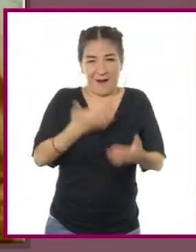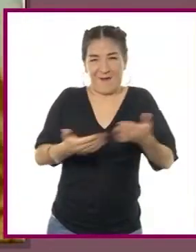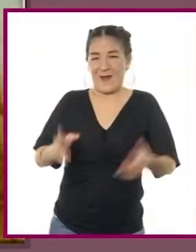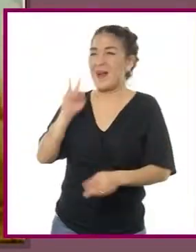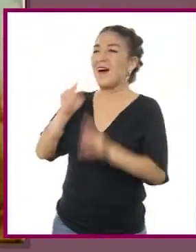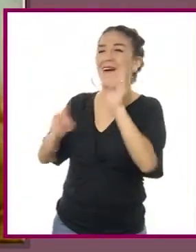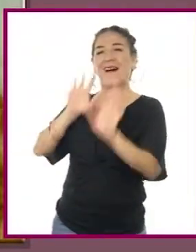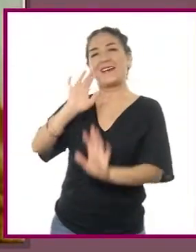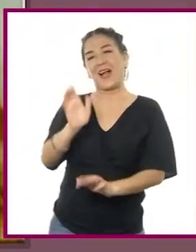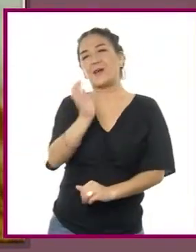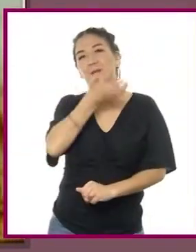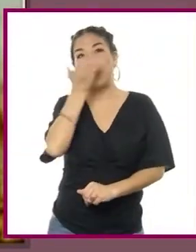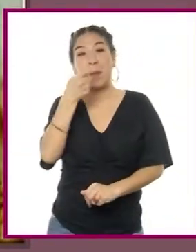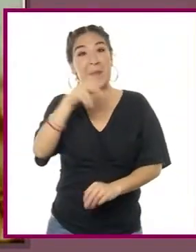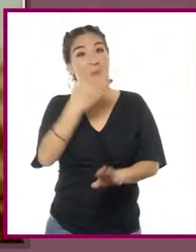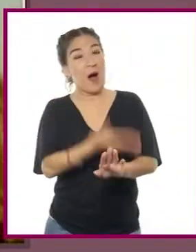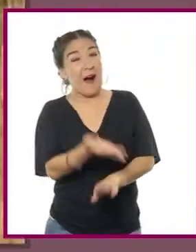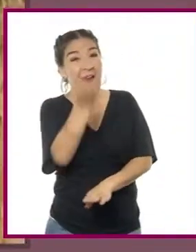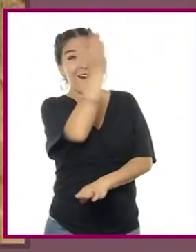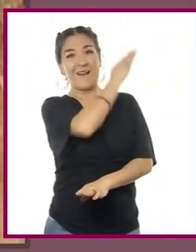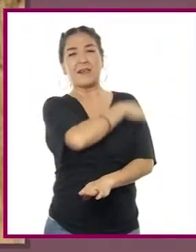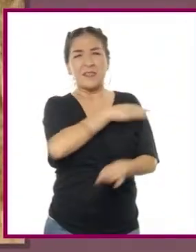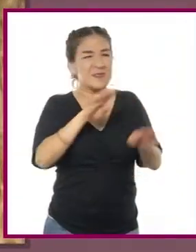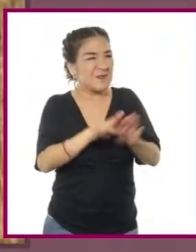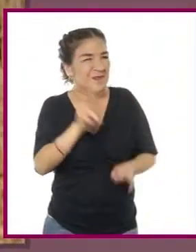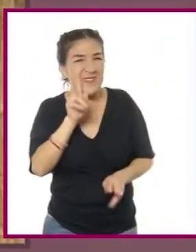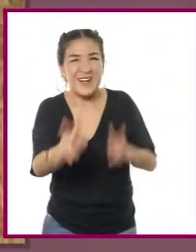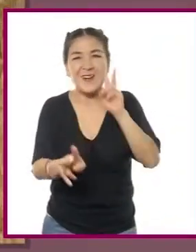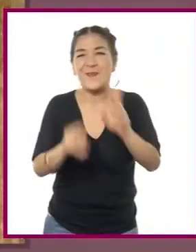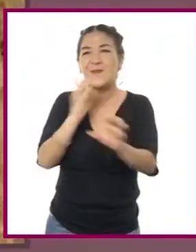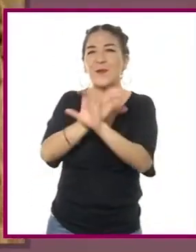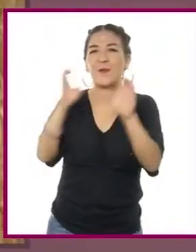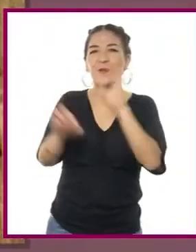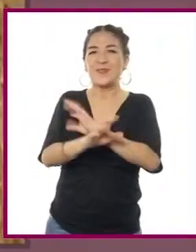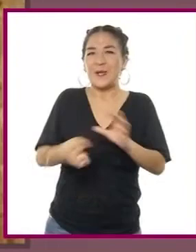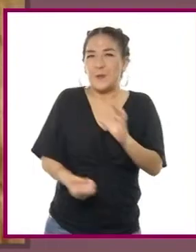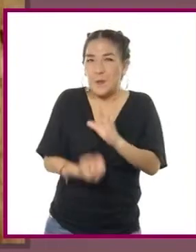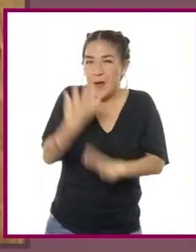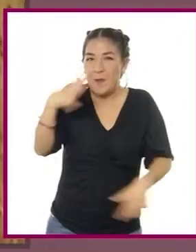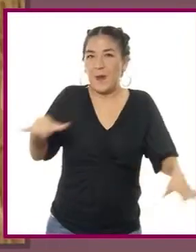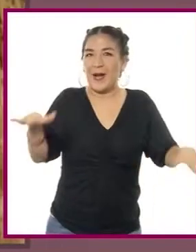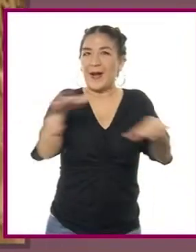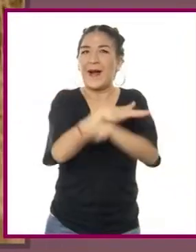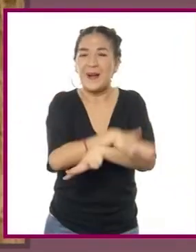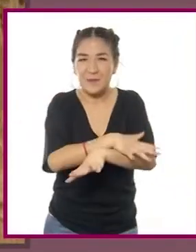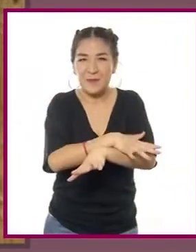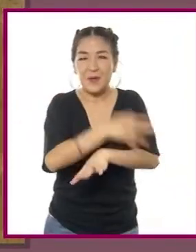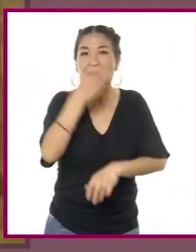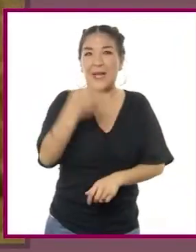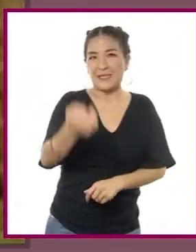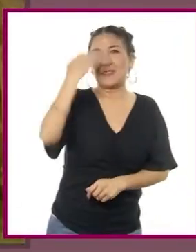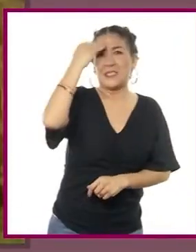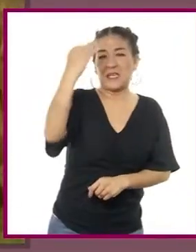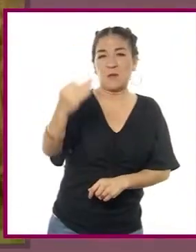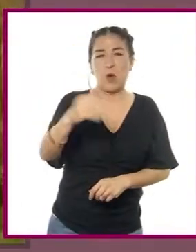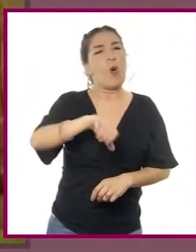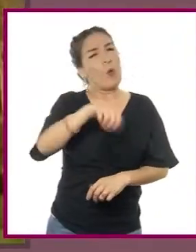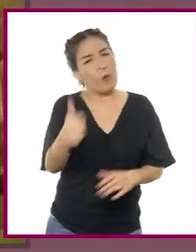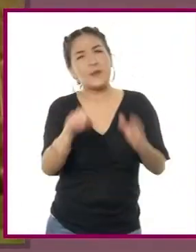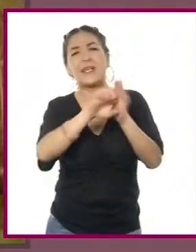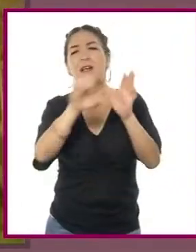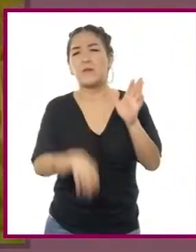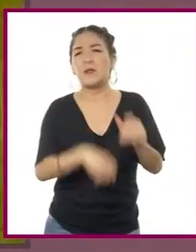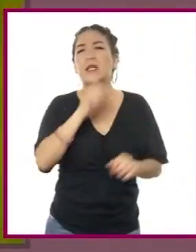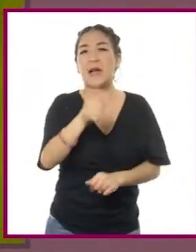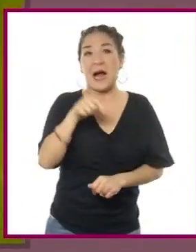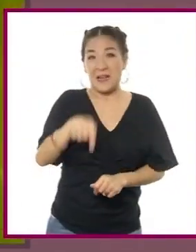más bien el que refleja los cambios habidos en esa época. Y para dar un ejemplo más, solo en los alrededores